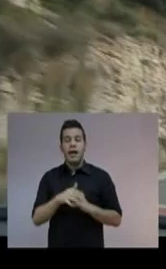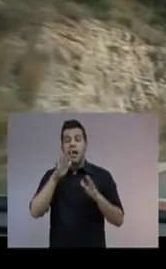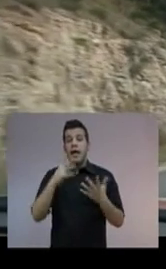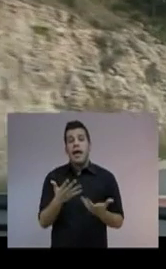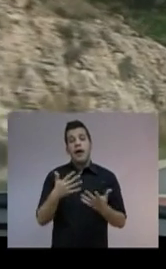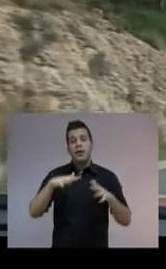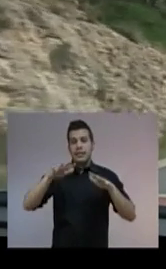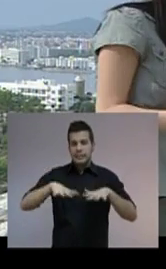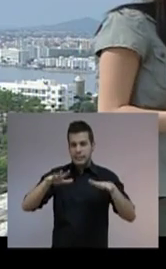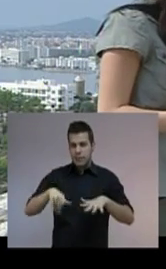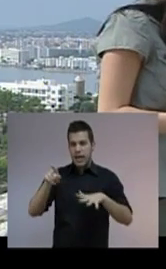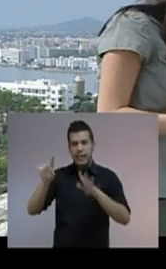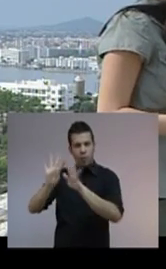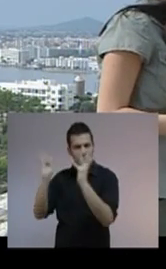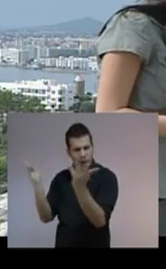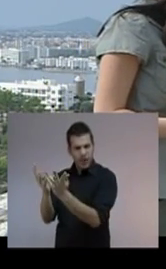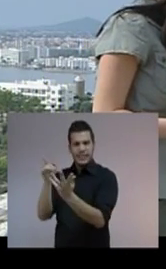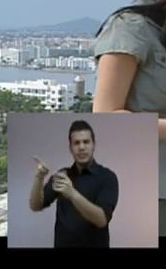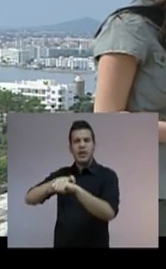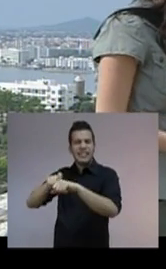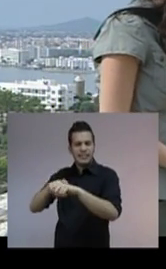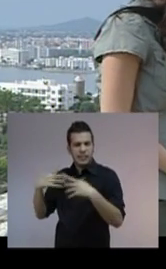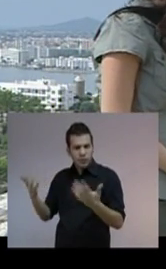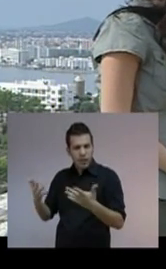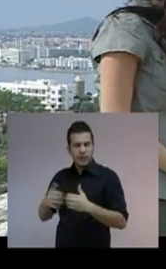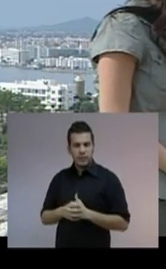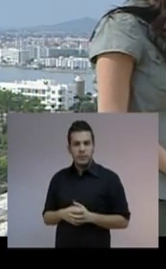estamos en un baluarte. ¿Qué características tiene un baluarte?